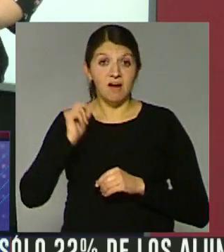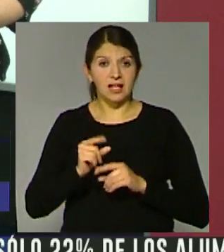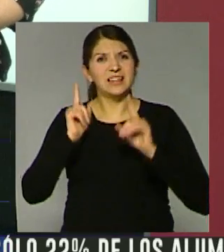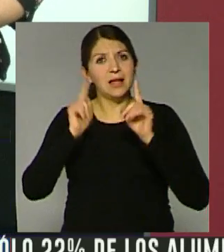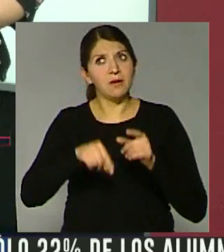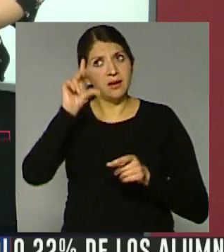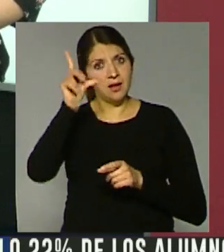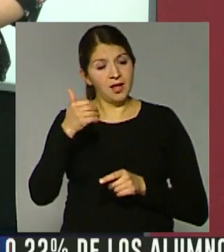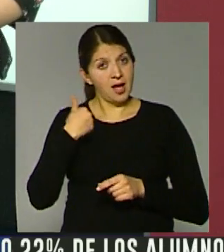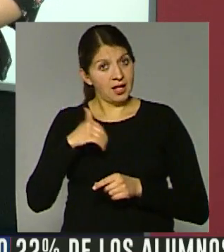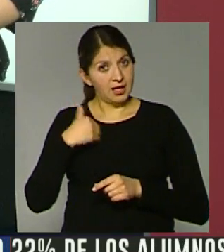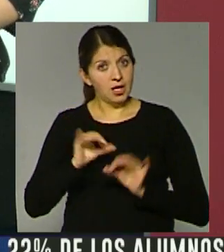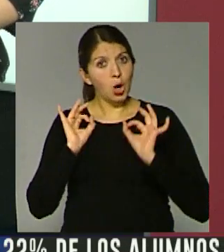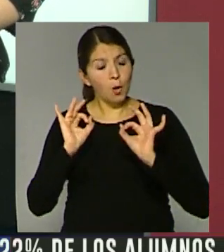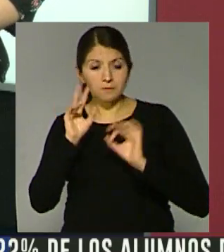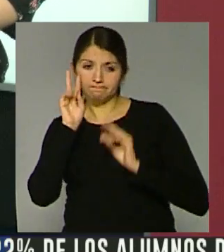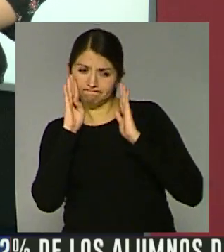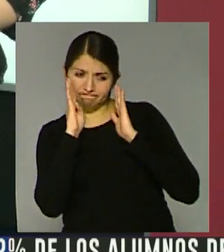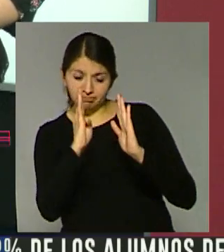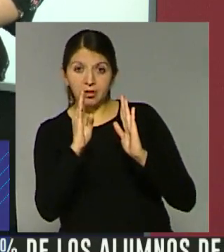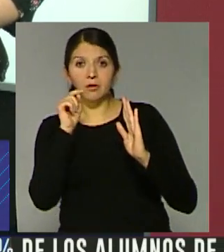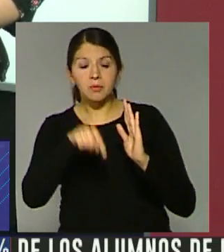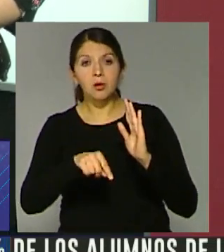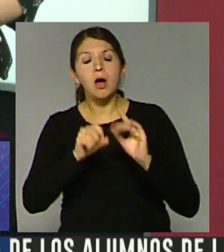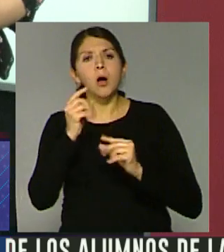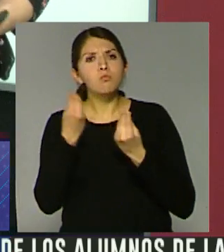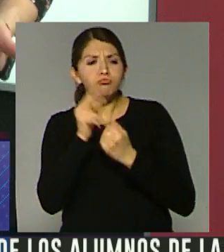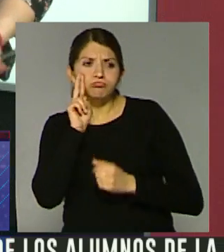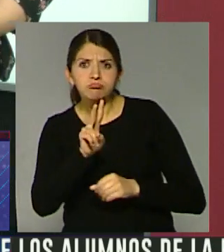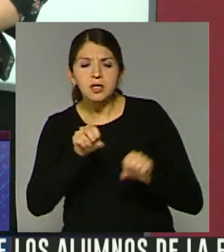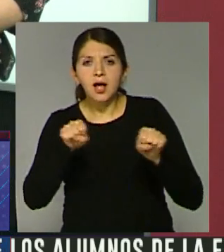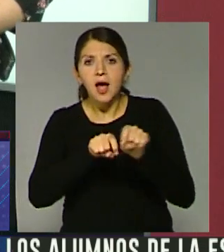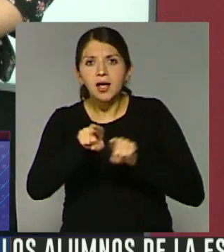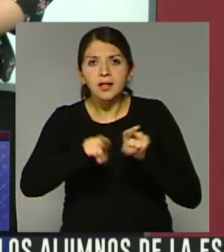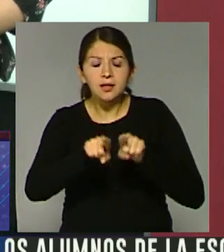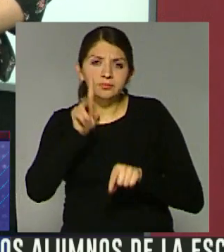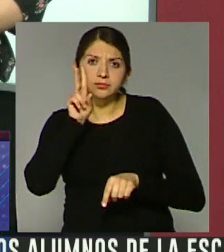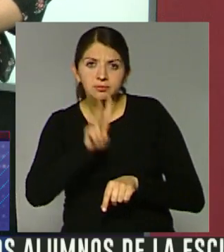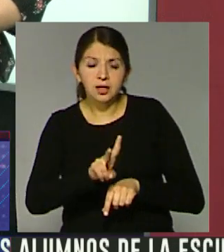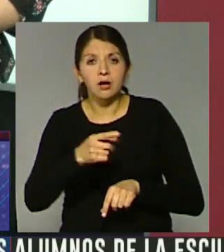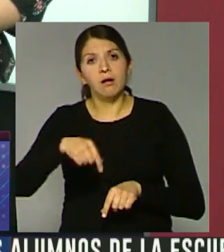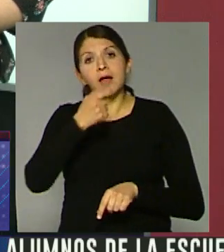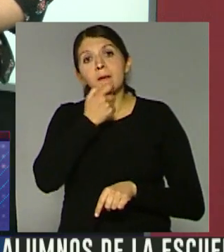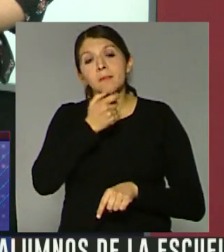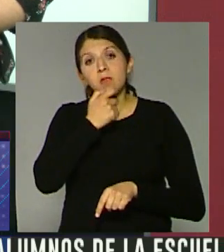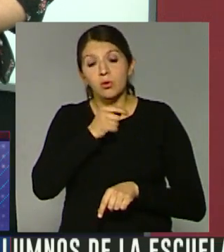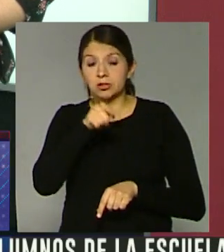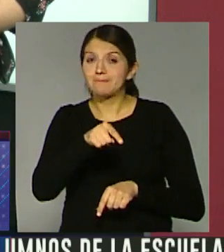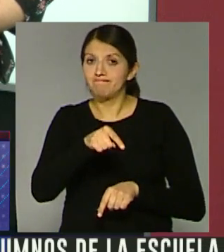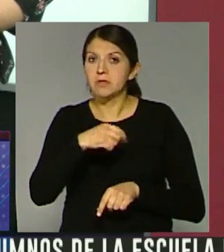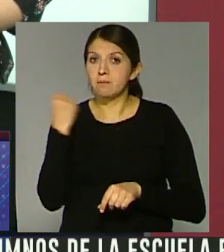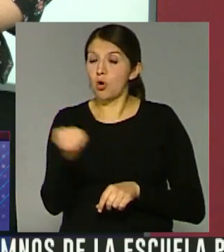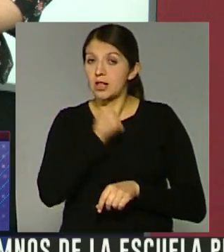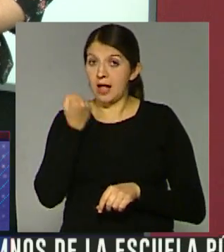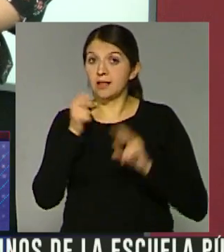porque este caso se ha seguido a través de internet y lo hemos visto nosotros los mendocinos, porque es lamentablemente un caso policial muy conocido